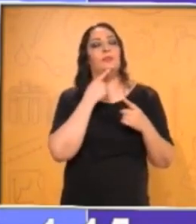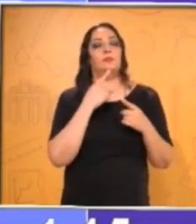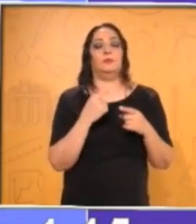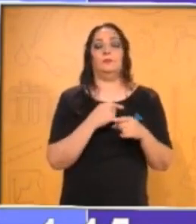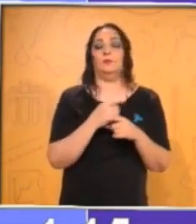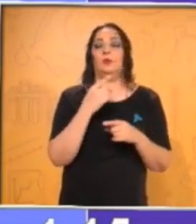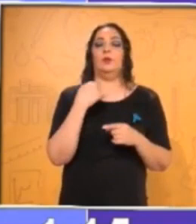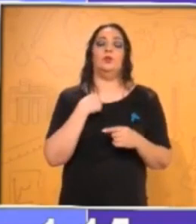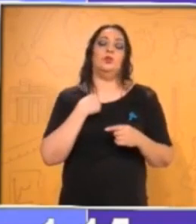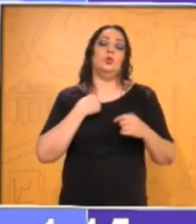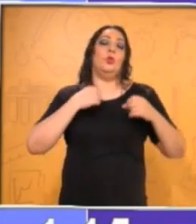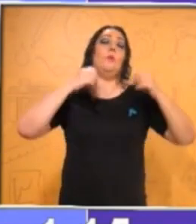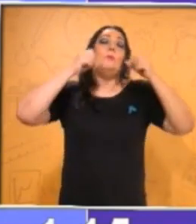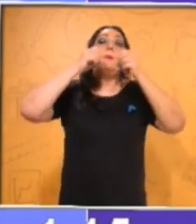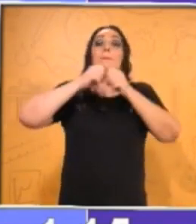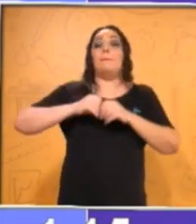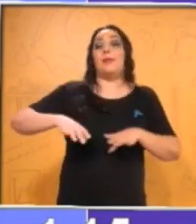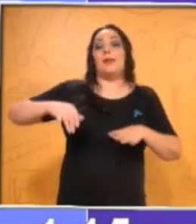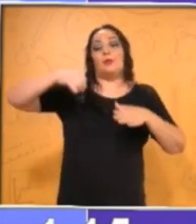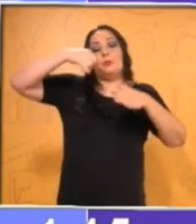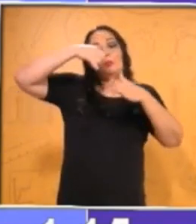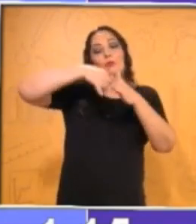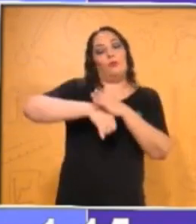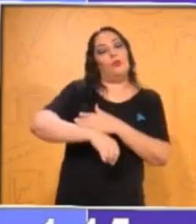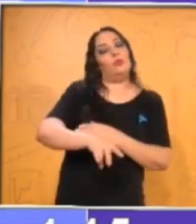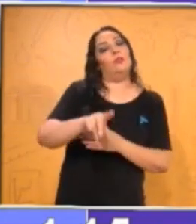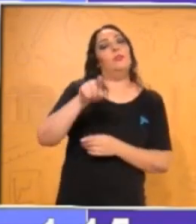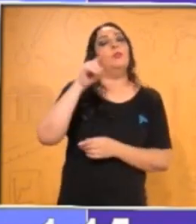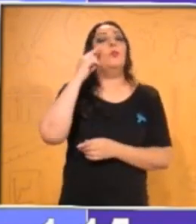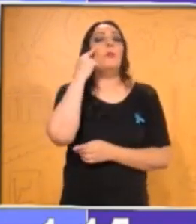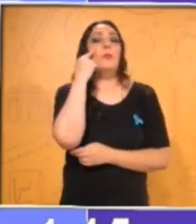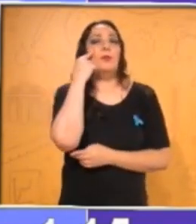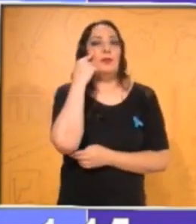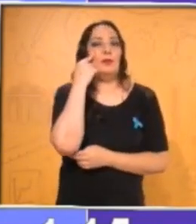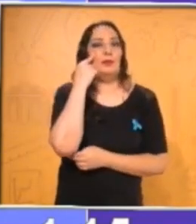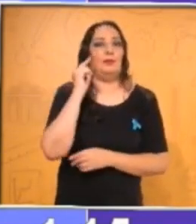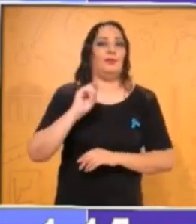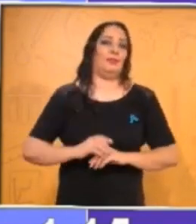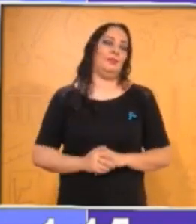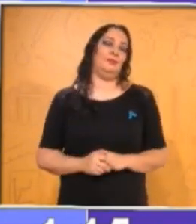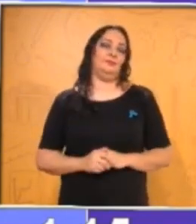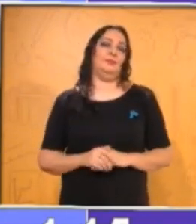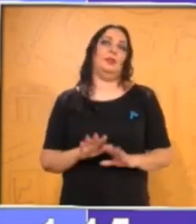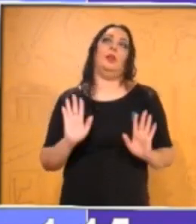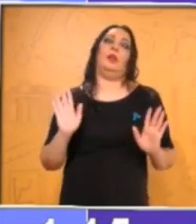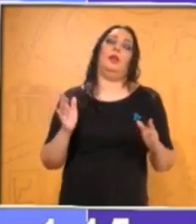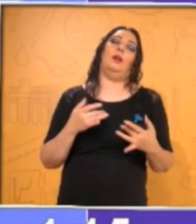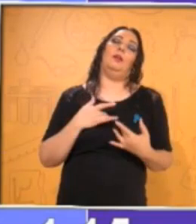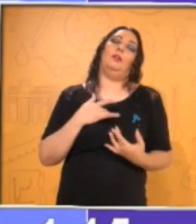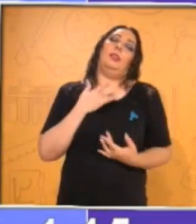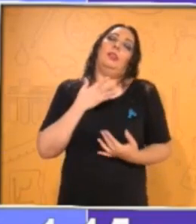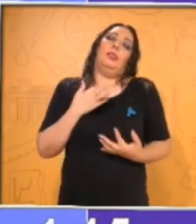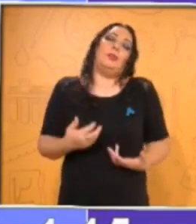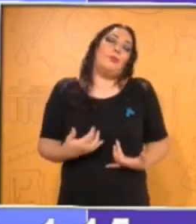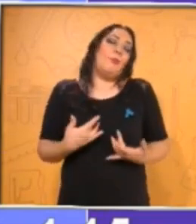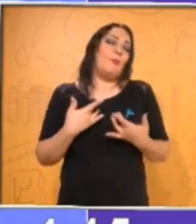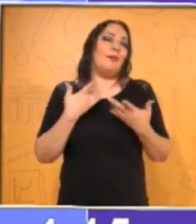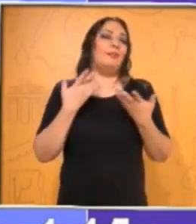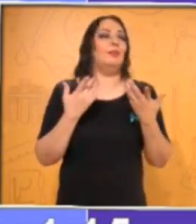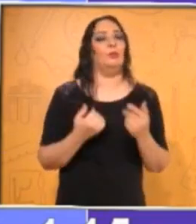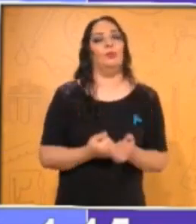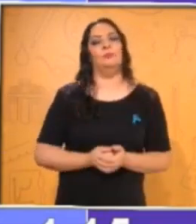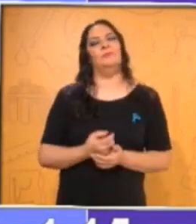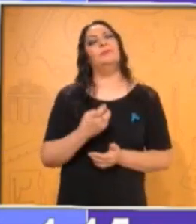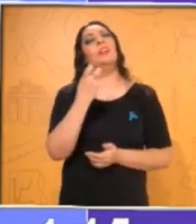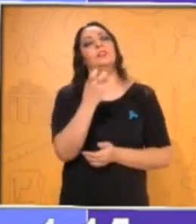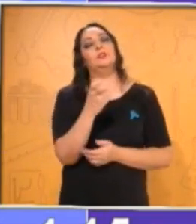me pierdo en la profundidad de tu mirada. Ay, qué romántico. ¿Qué será? ¿Literal